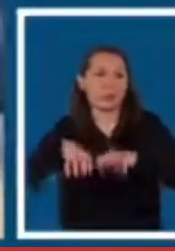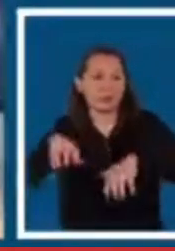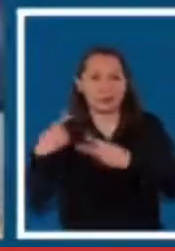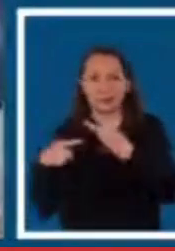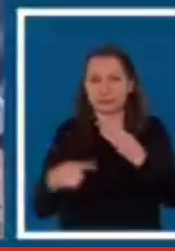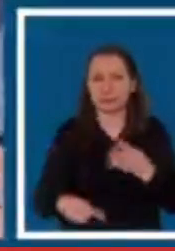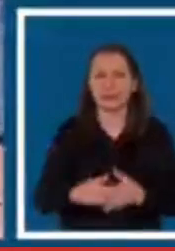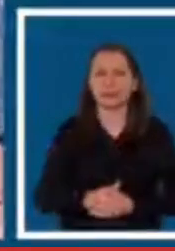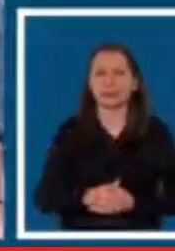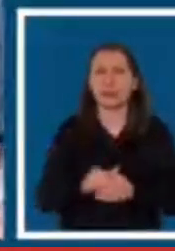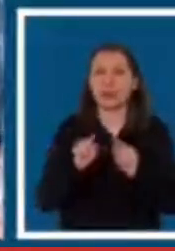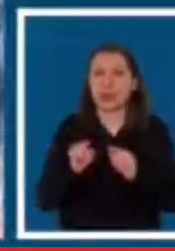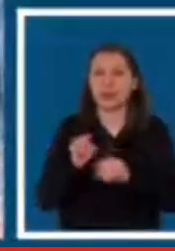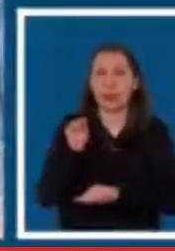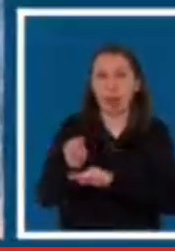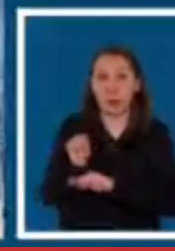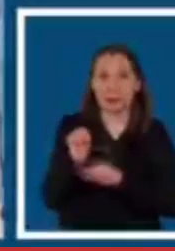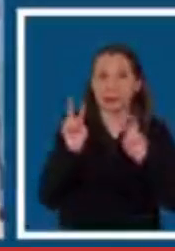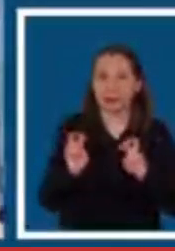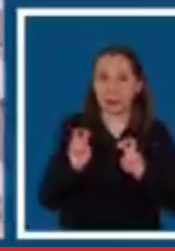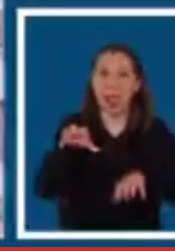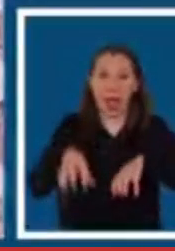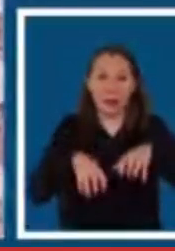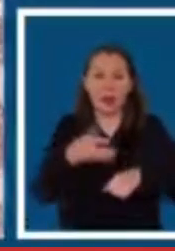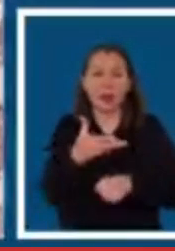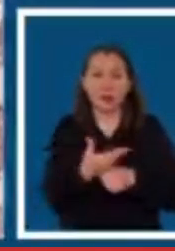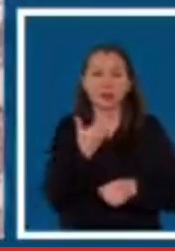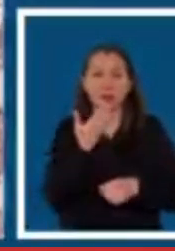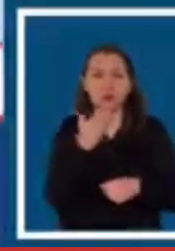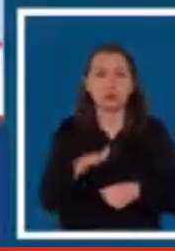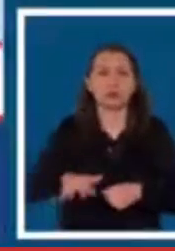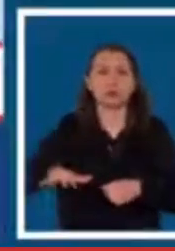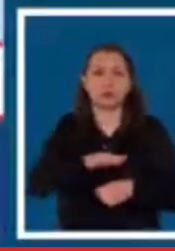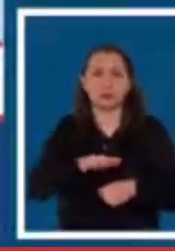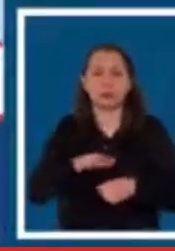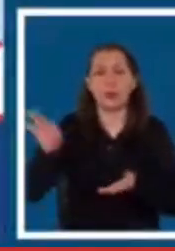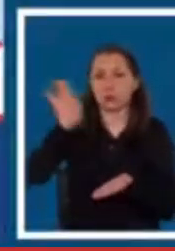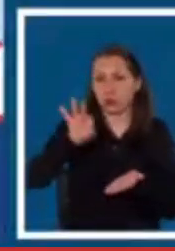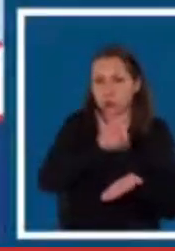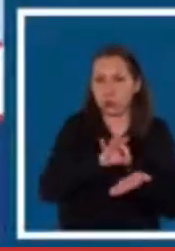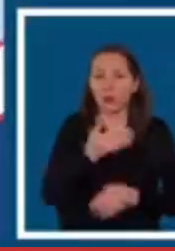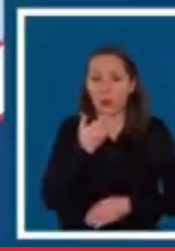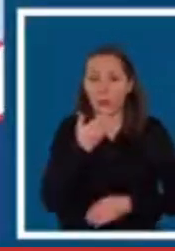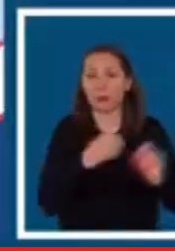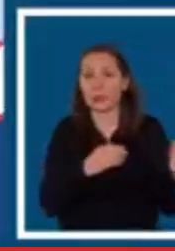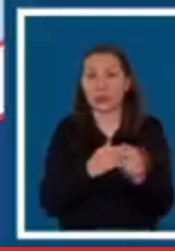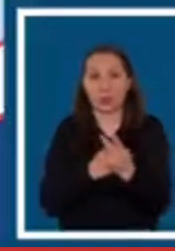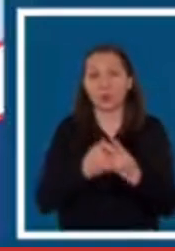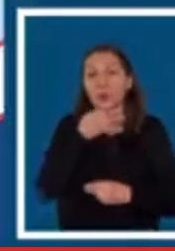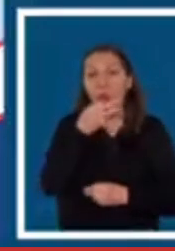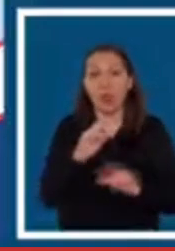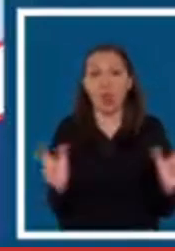entre otros esta alimentación animal incluye también el sector apícola segundo como